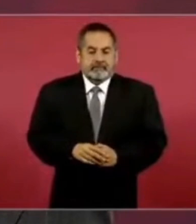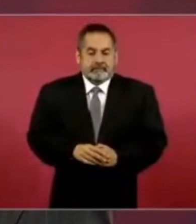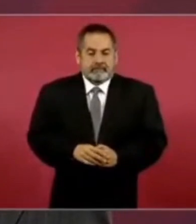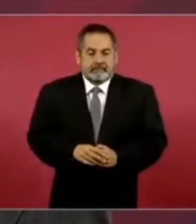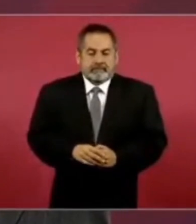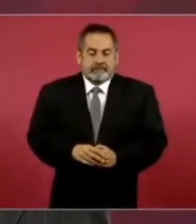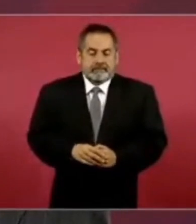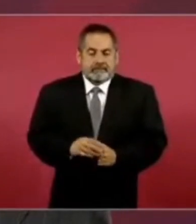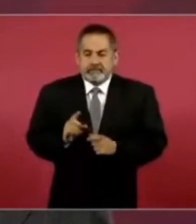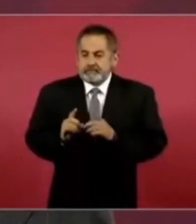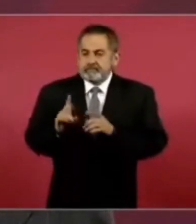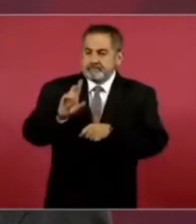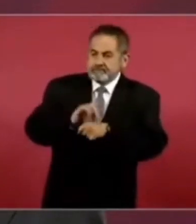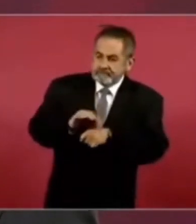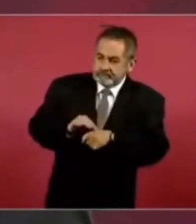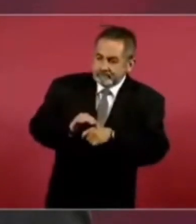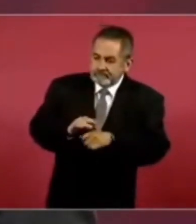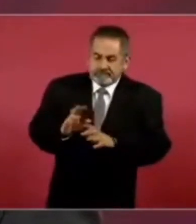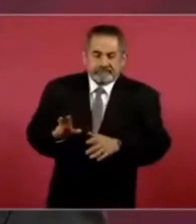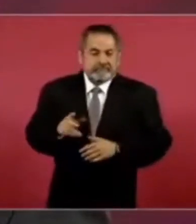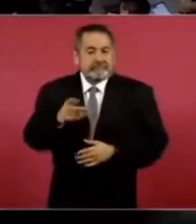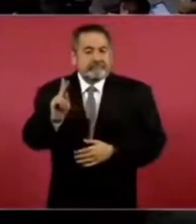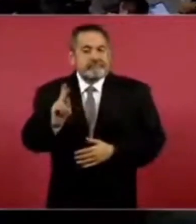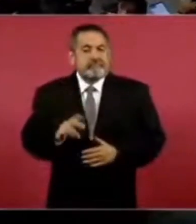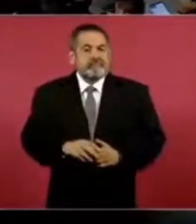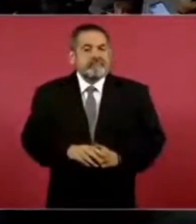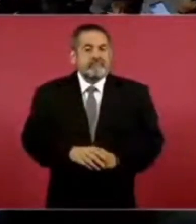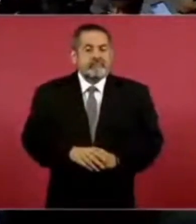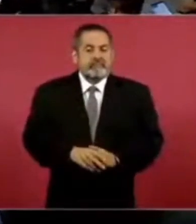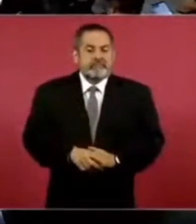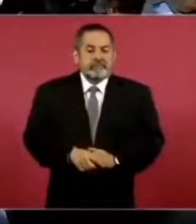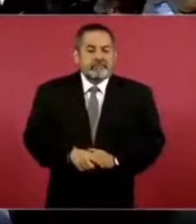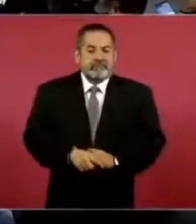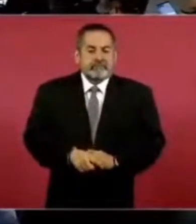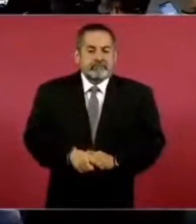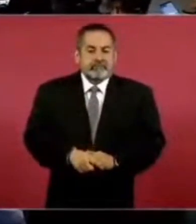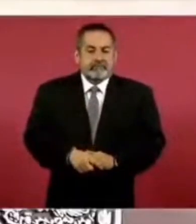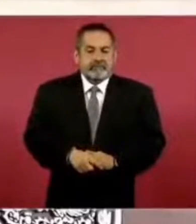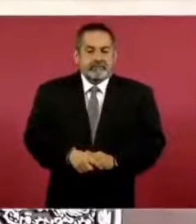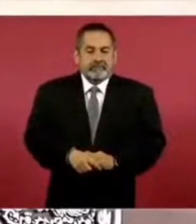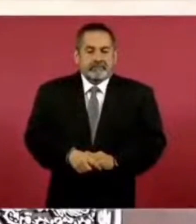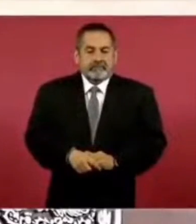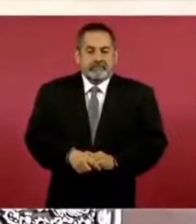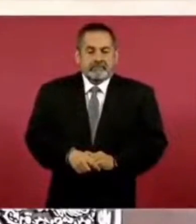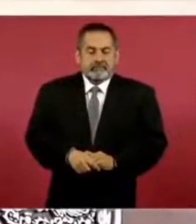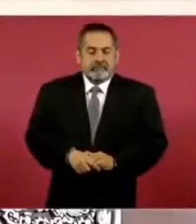esa situación. Pero las diferencias